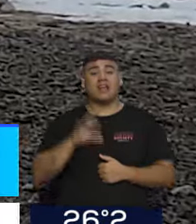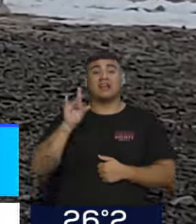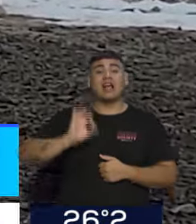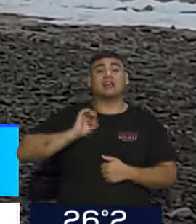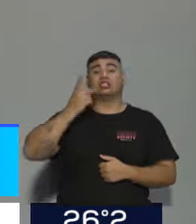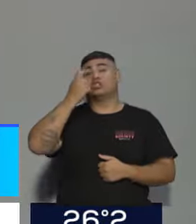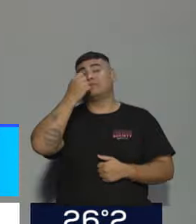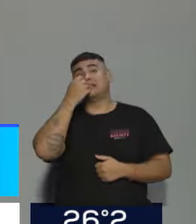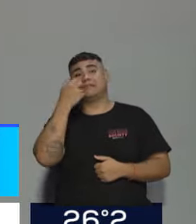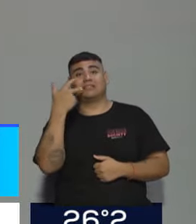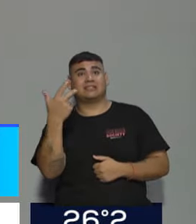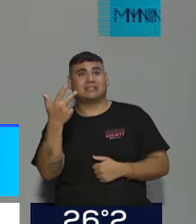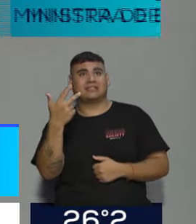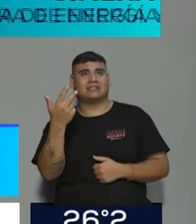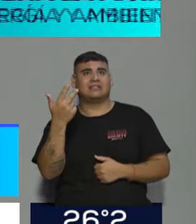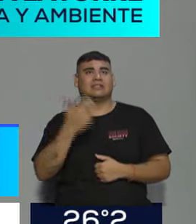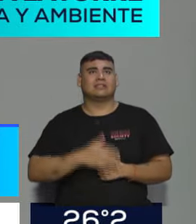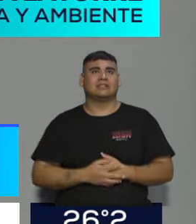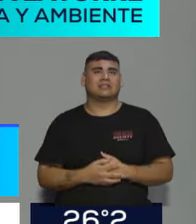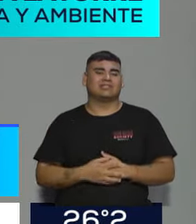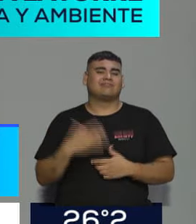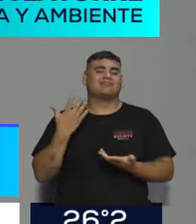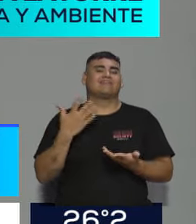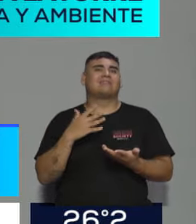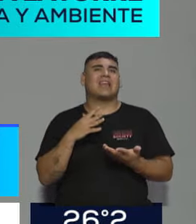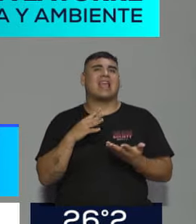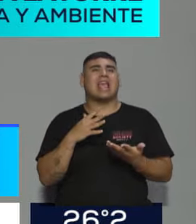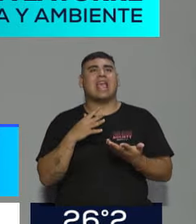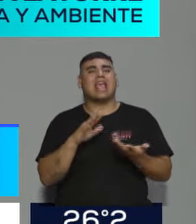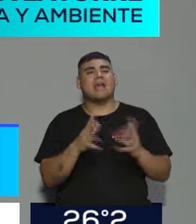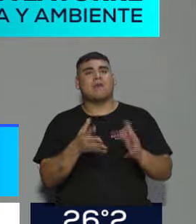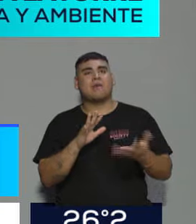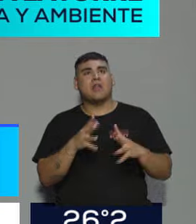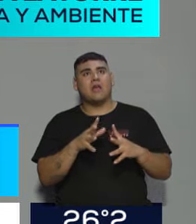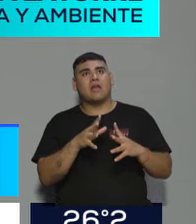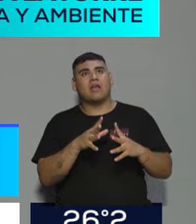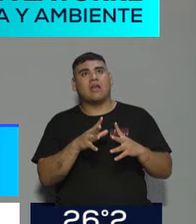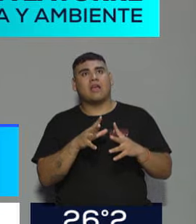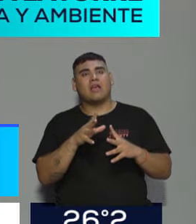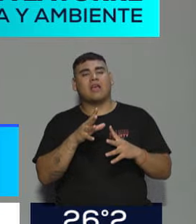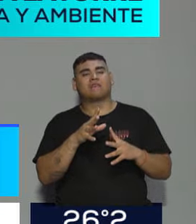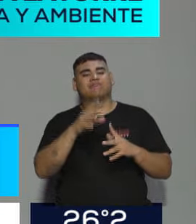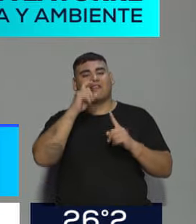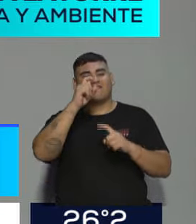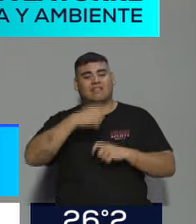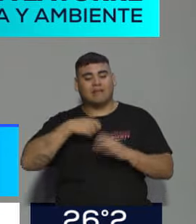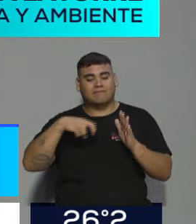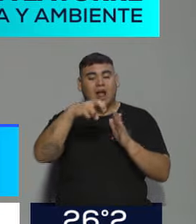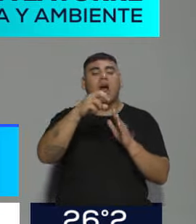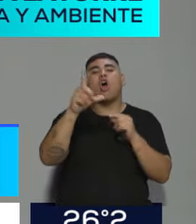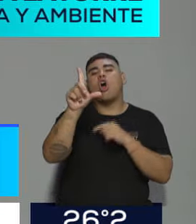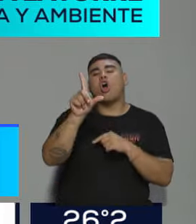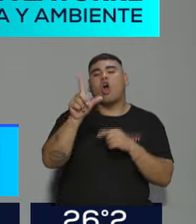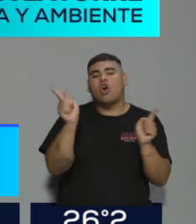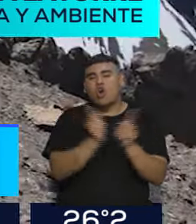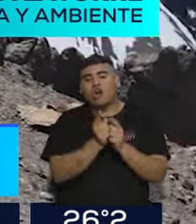del 2023 es que ingresaron entre los visitantes que hacen algunos trekking más cortos, más los que hacen ascenso,